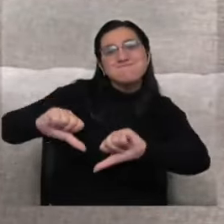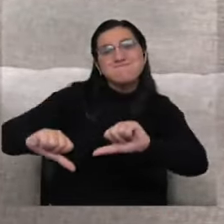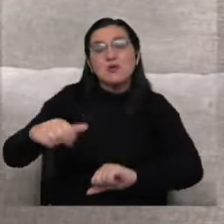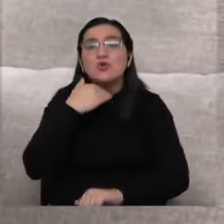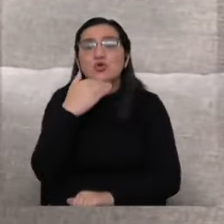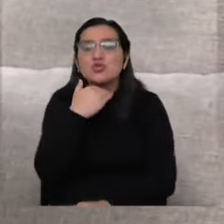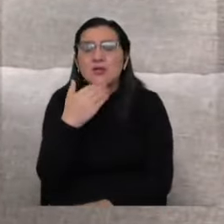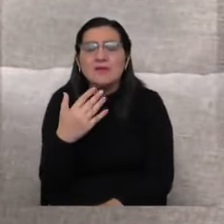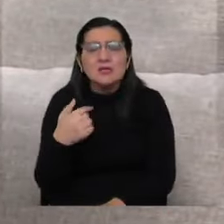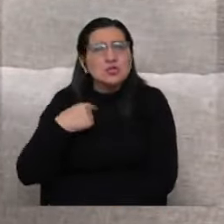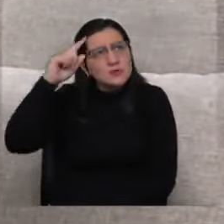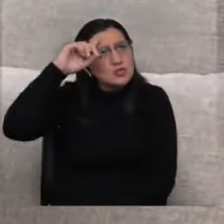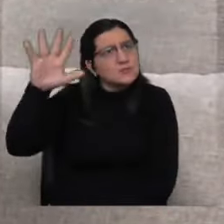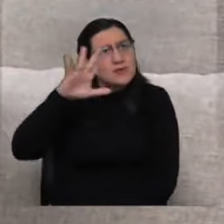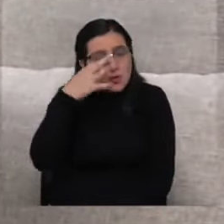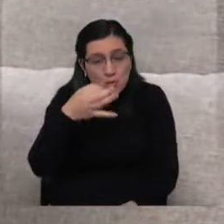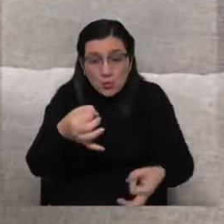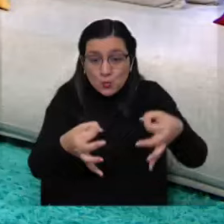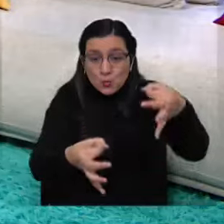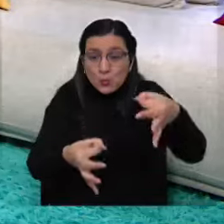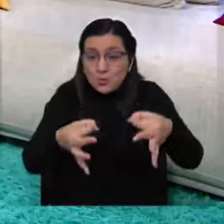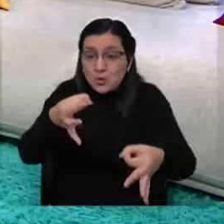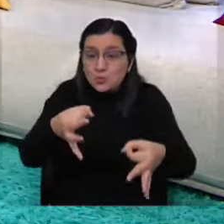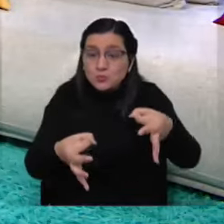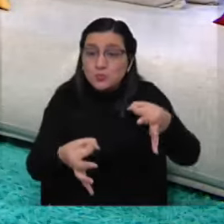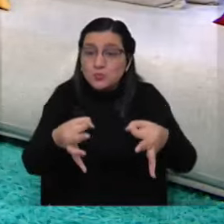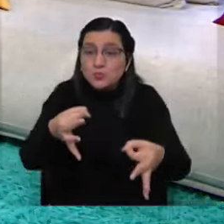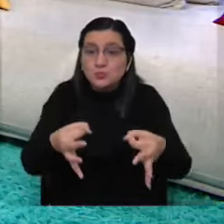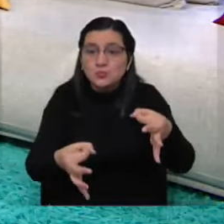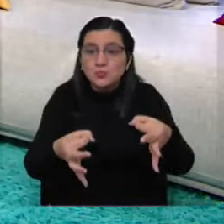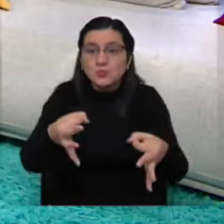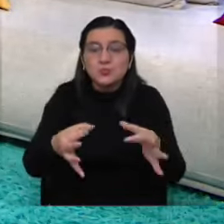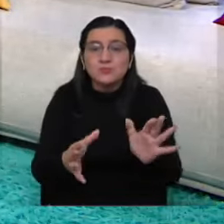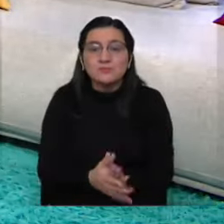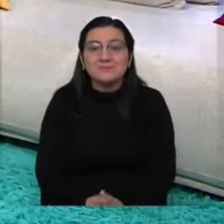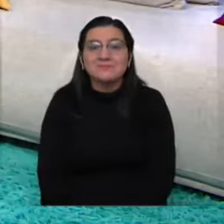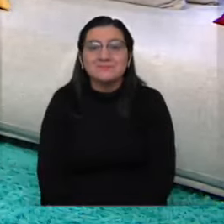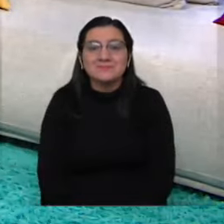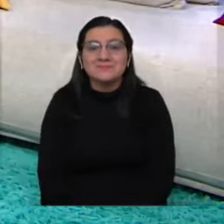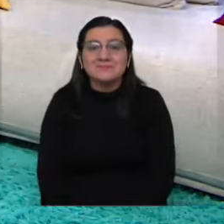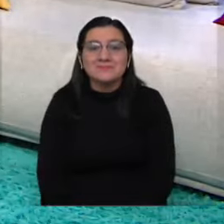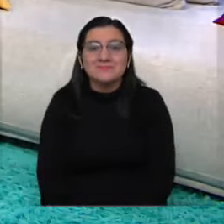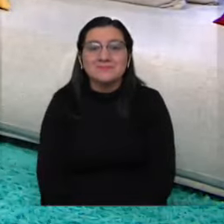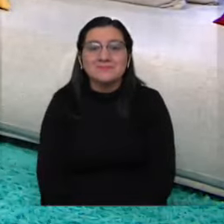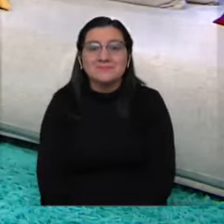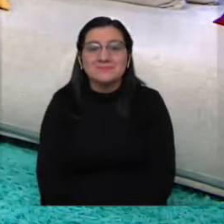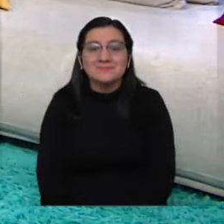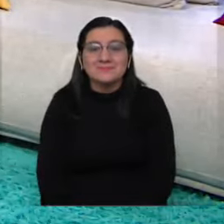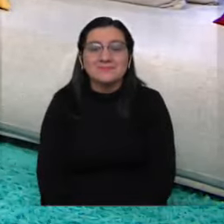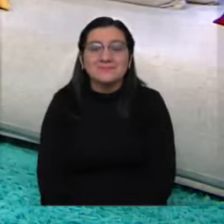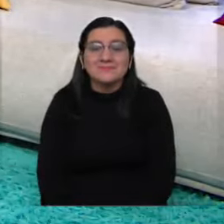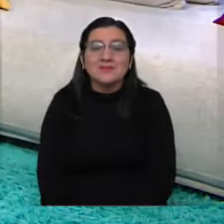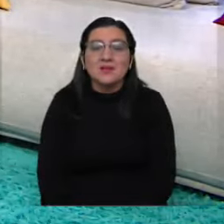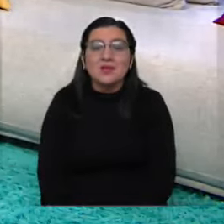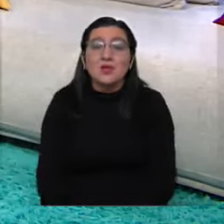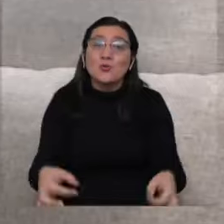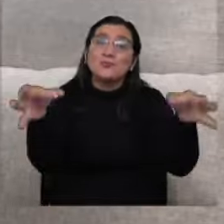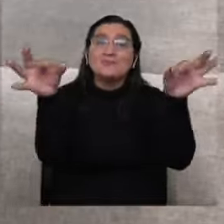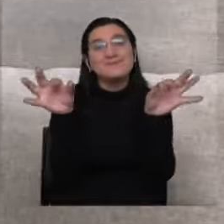muy bien Qué es lo que yo me los imagino con tubitos de ensayo a los químicos No sí del instituto elipse claro como